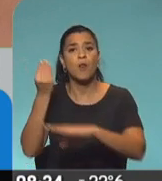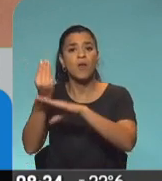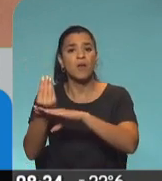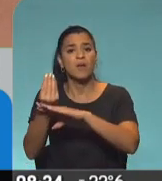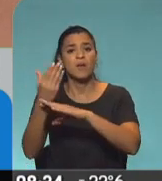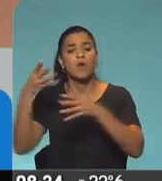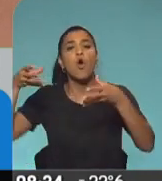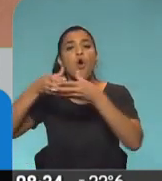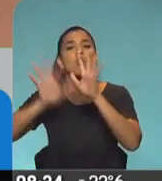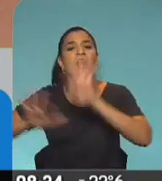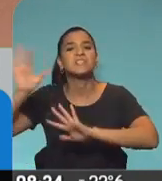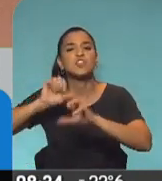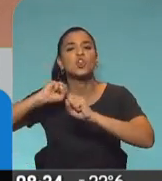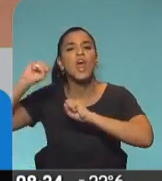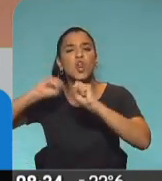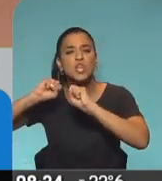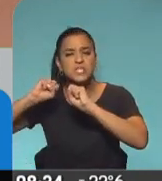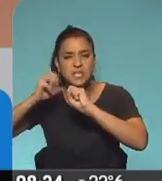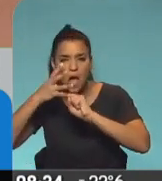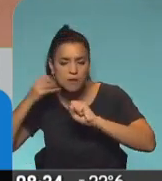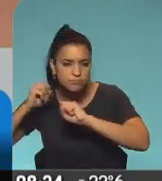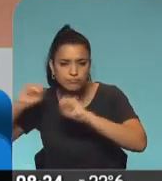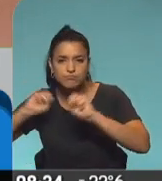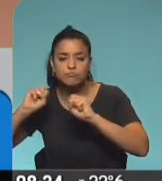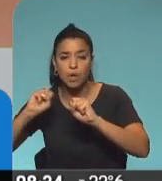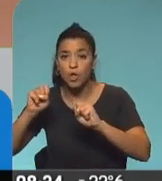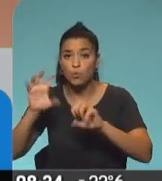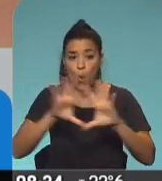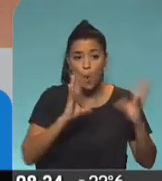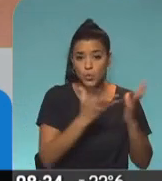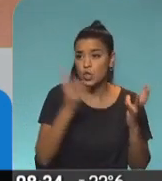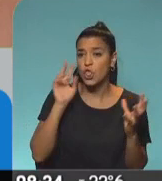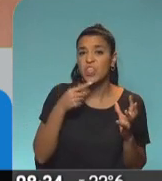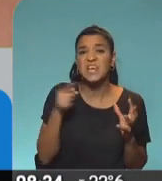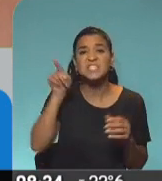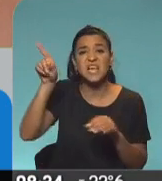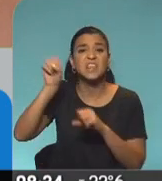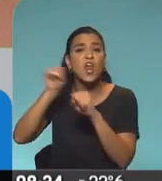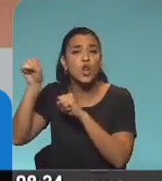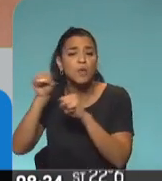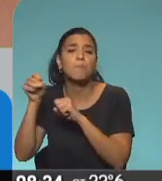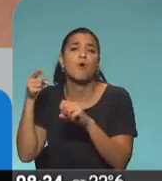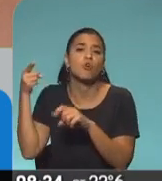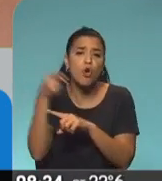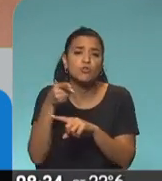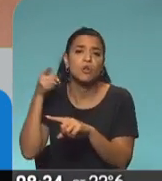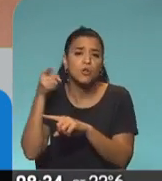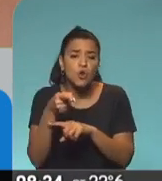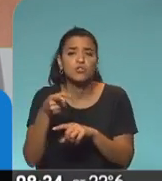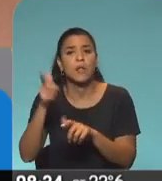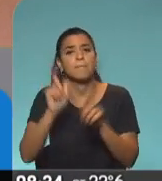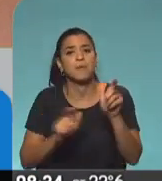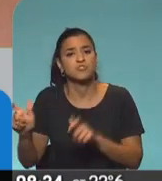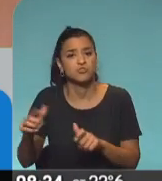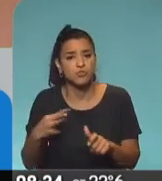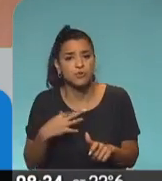una organización terrorista reconocida mundialmente como una organización terrorista que atenta permanentemente contra civiles